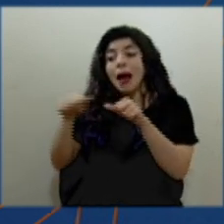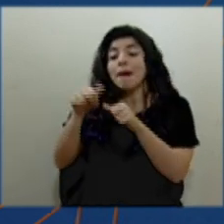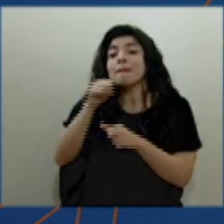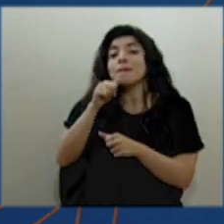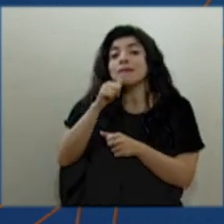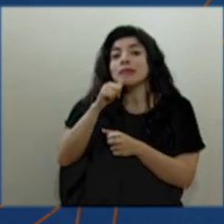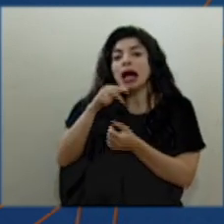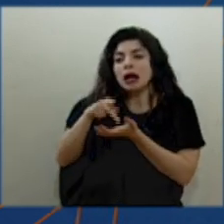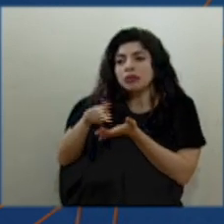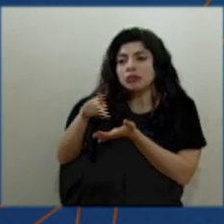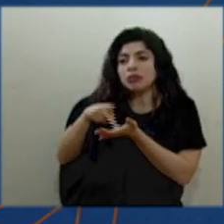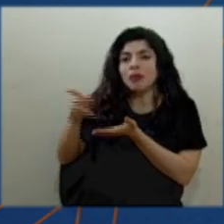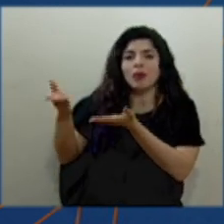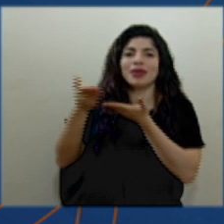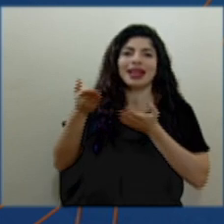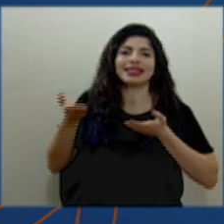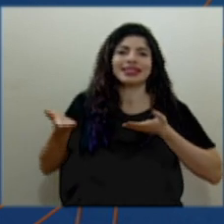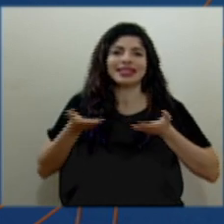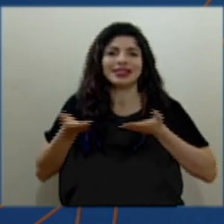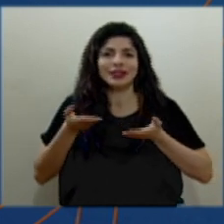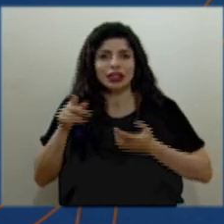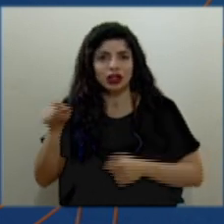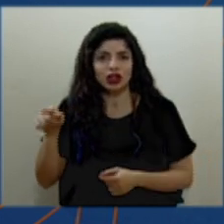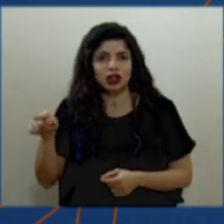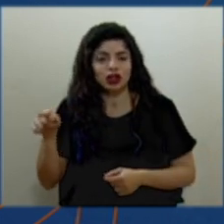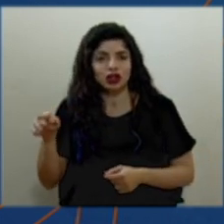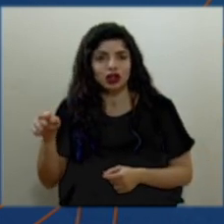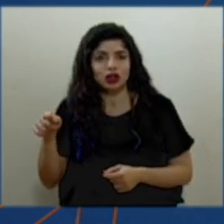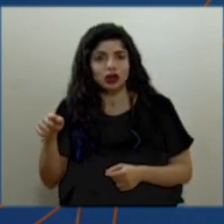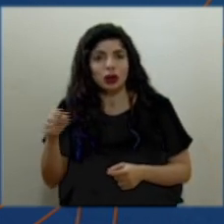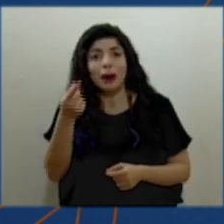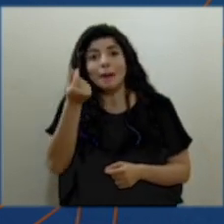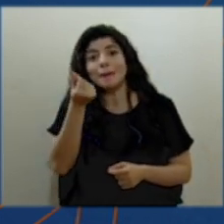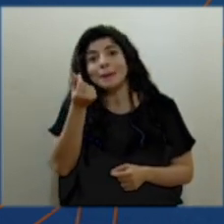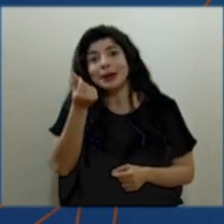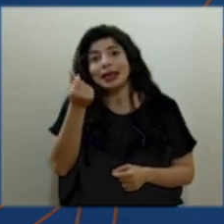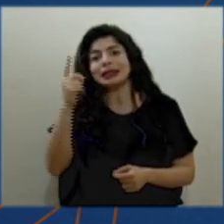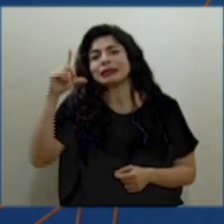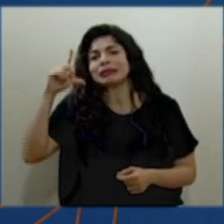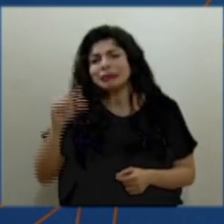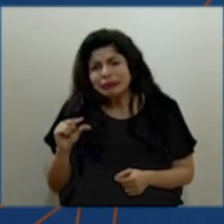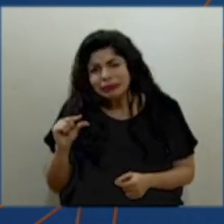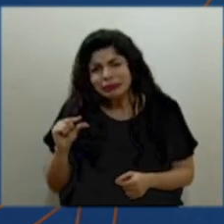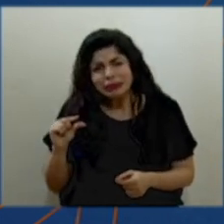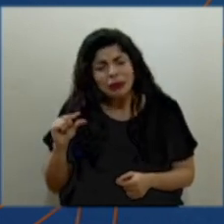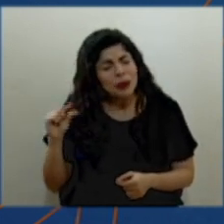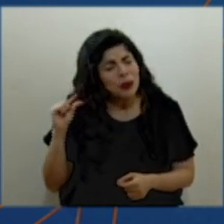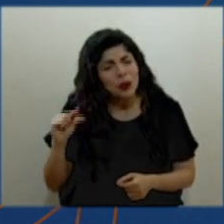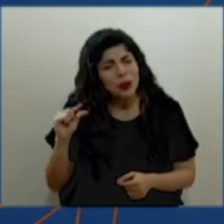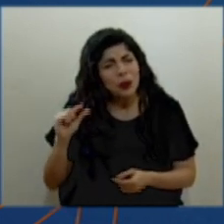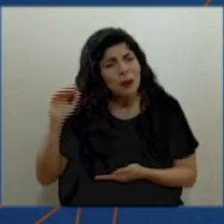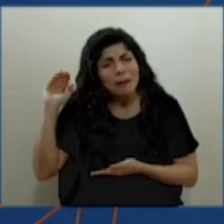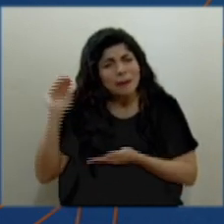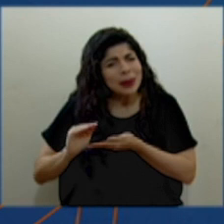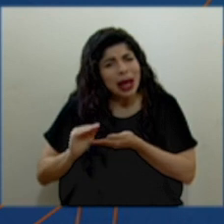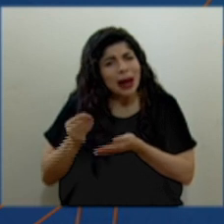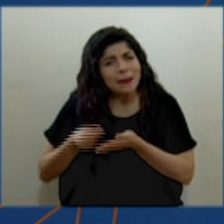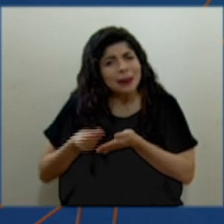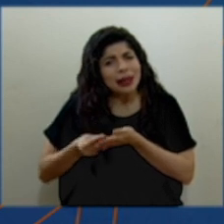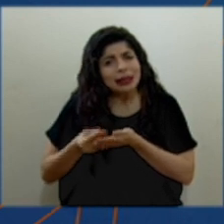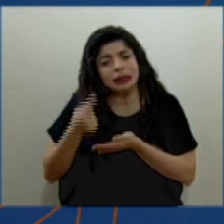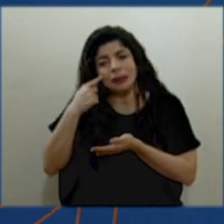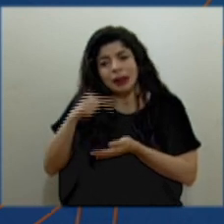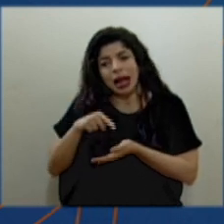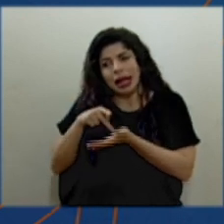privado que presta sus servicios, en este caso, a un costo muy bajo para